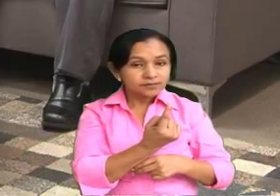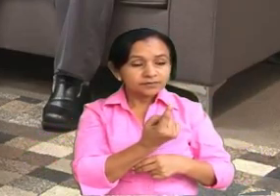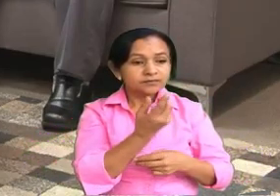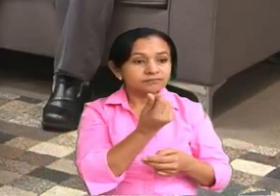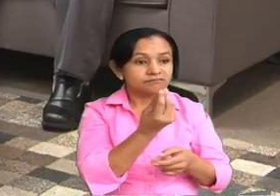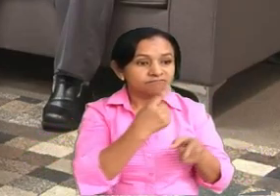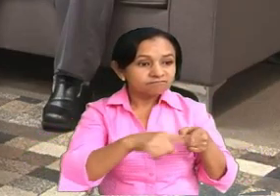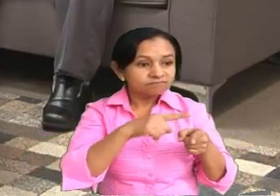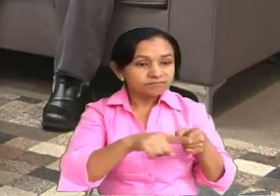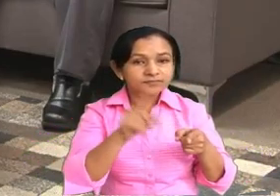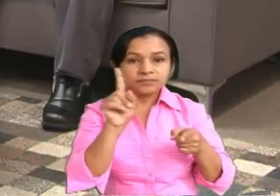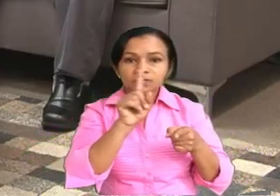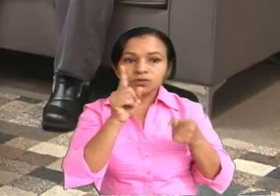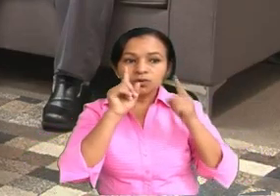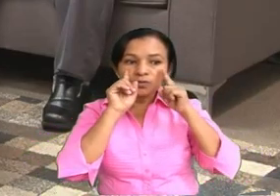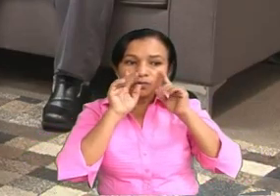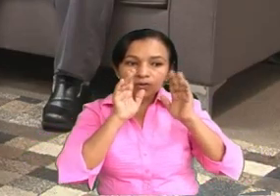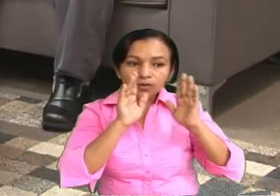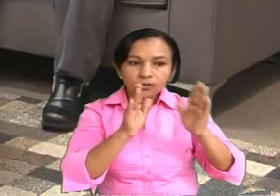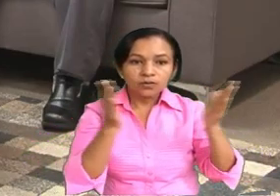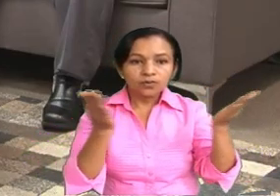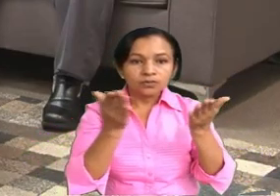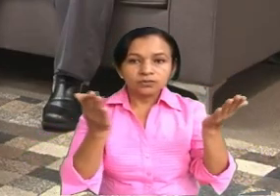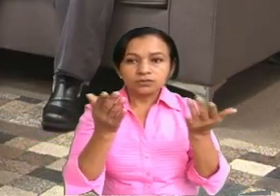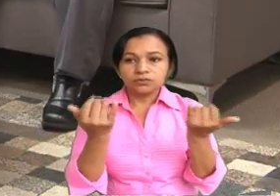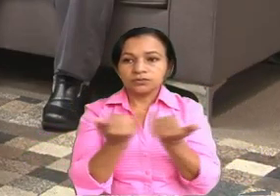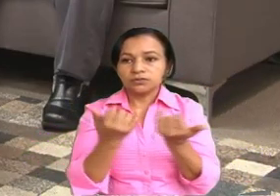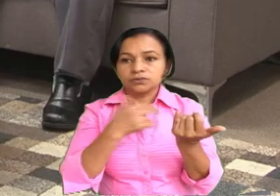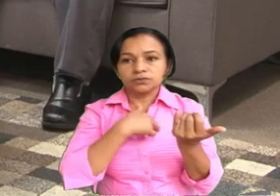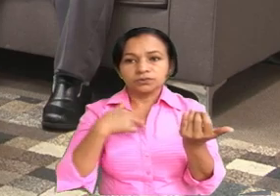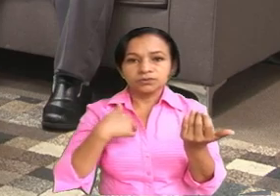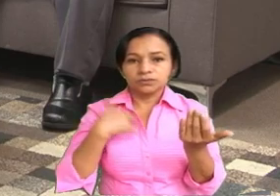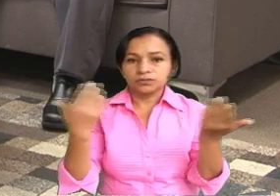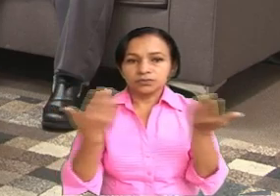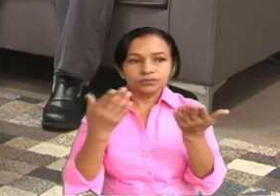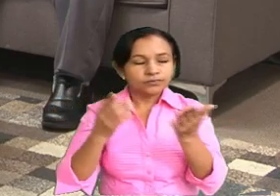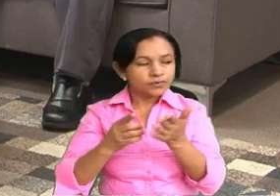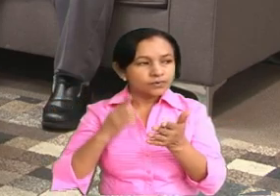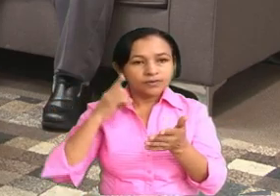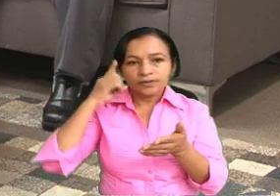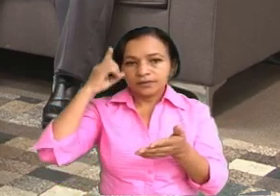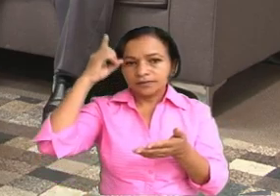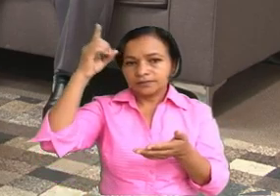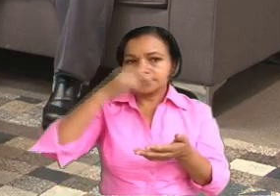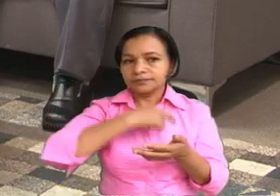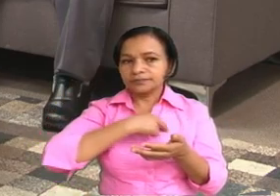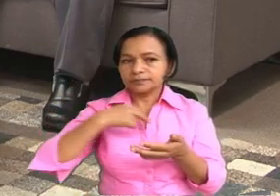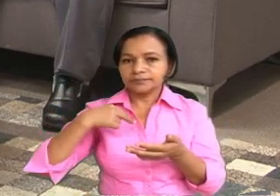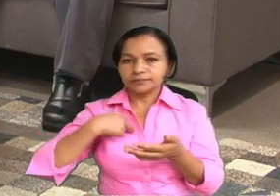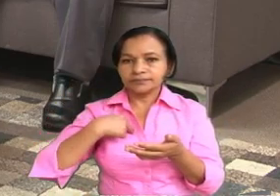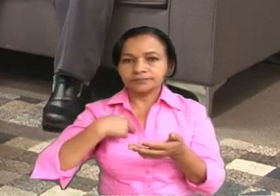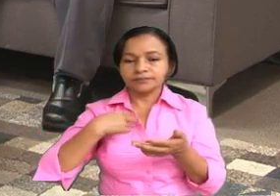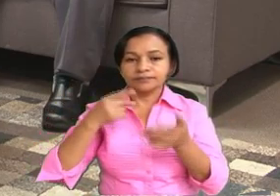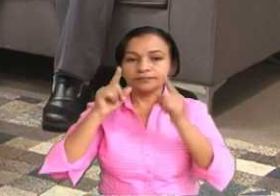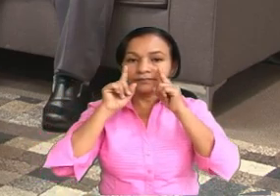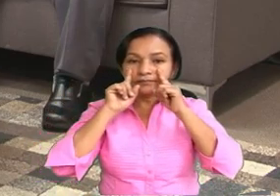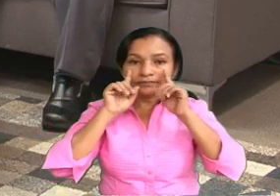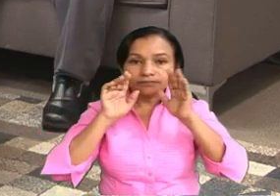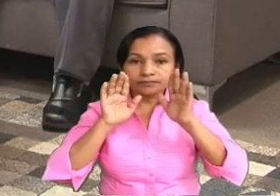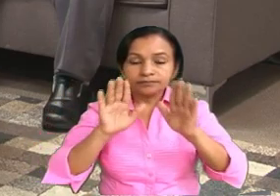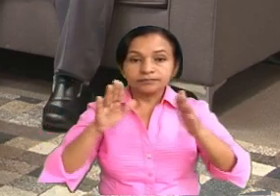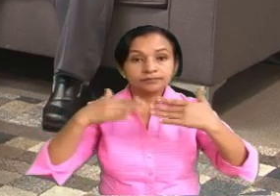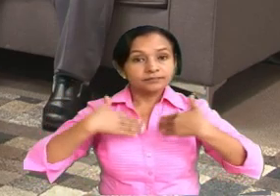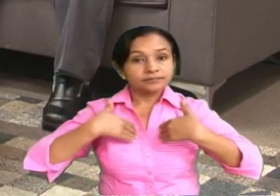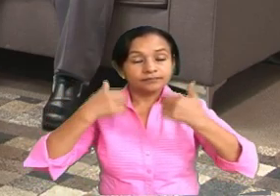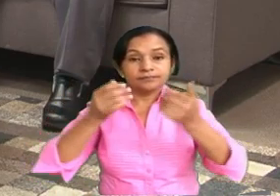cobrar, también cómo lo voy a tratar. ¿Cómo voy a desarrollarlo, a inducirlo en medidas preventivas de salud? Que